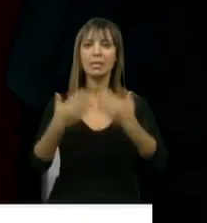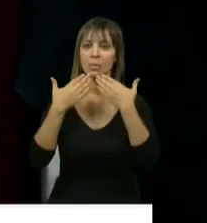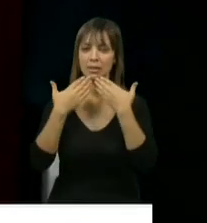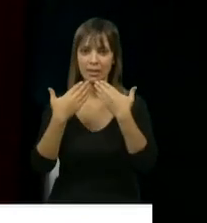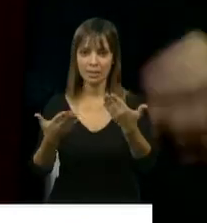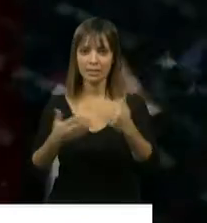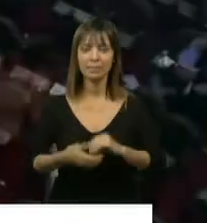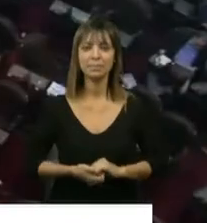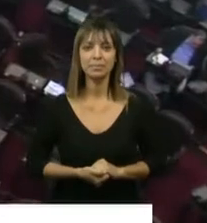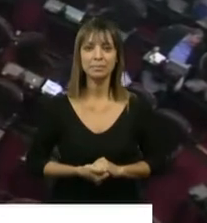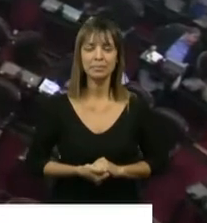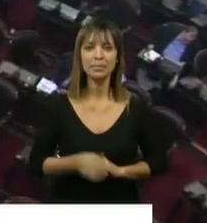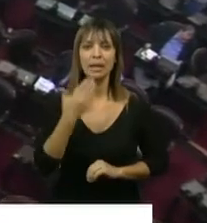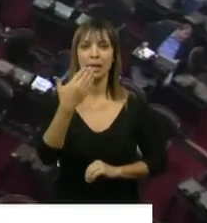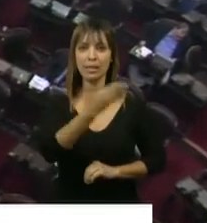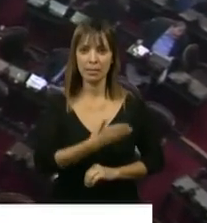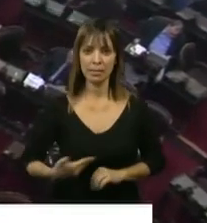Gracias, presidente.